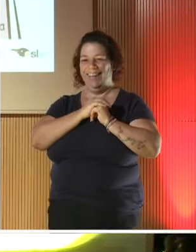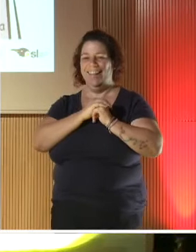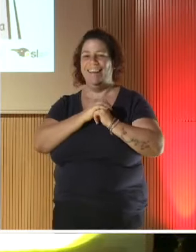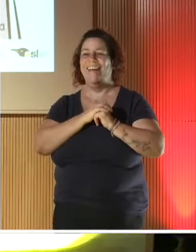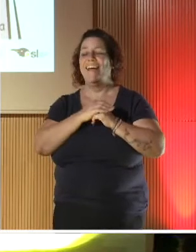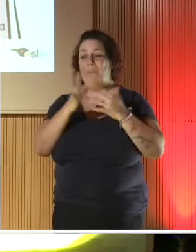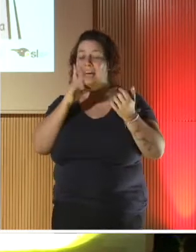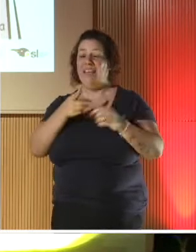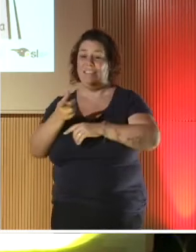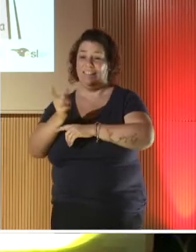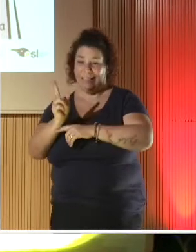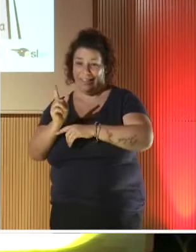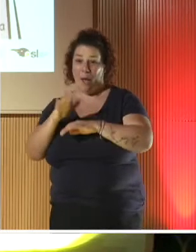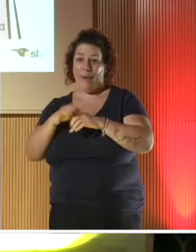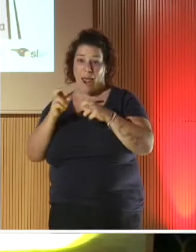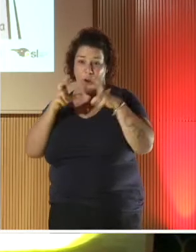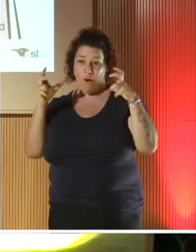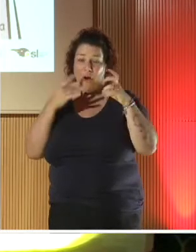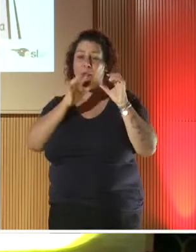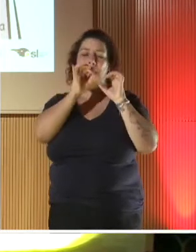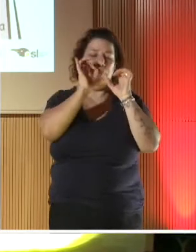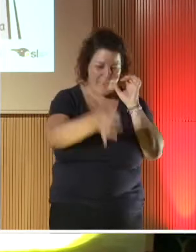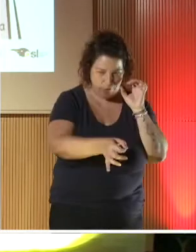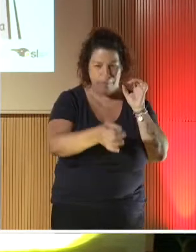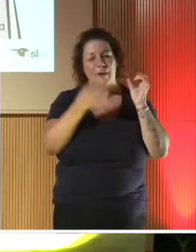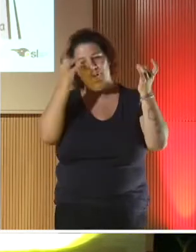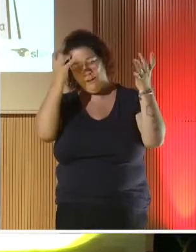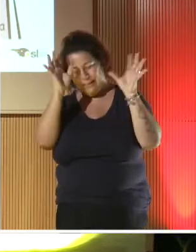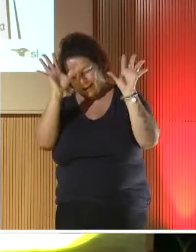Es que hay salchichas que para no engordar la gente las escupe, pero es una tontería, ¿vale?